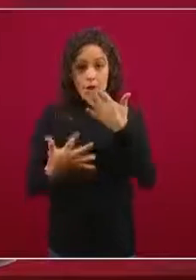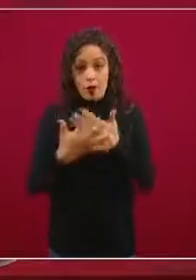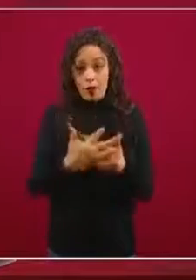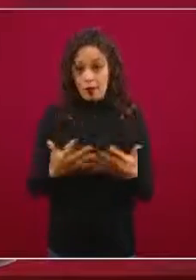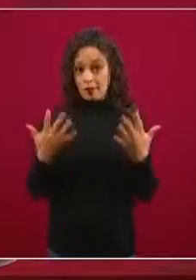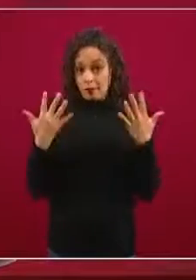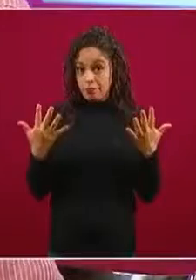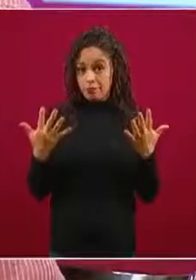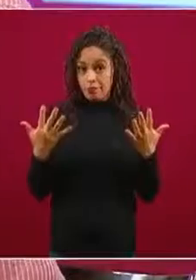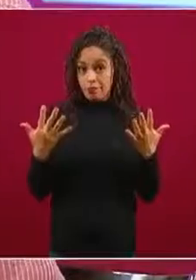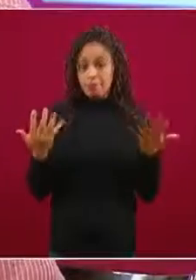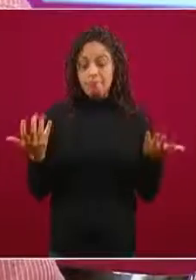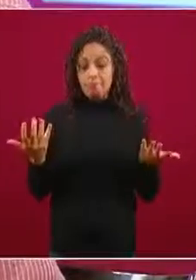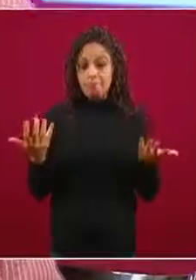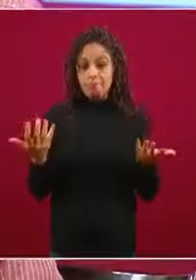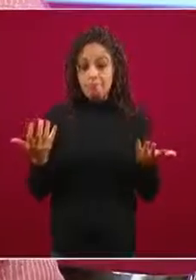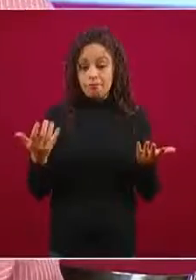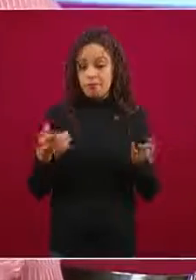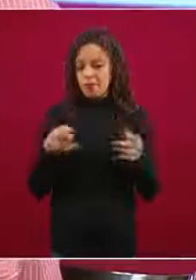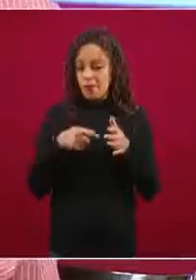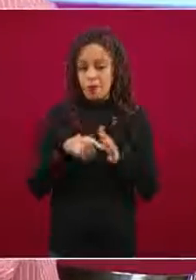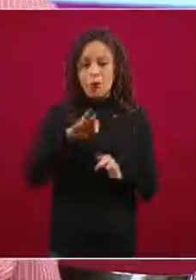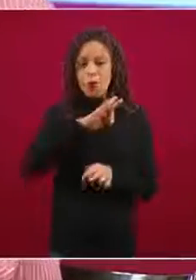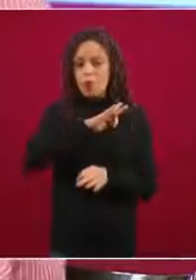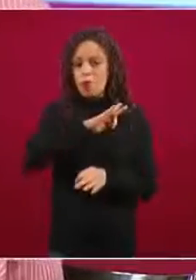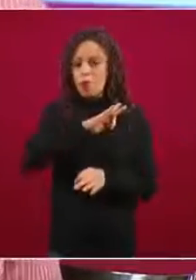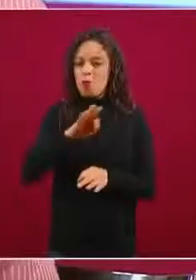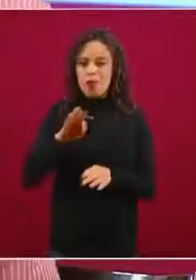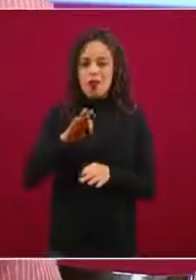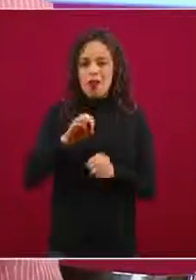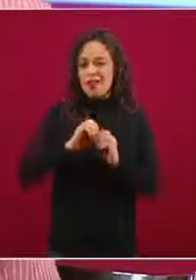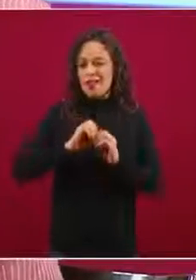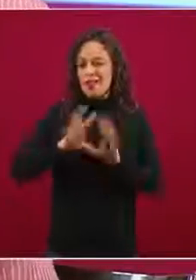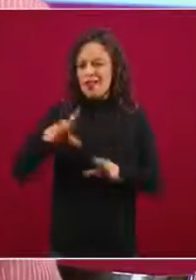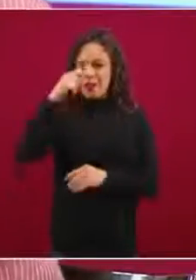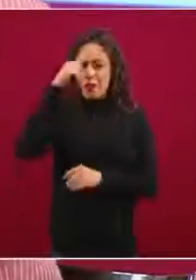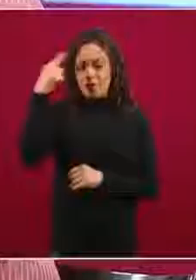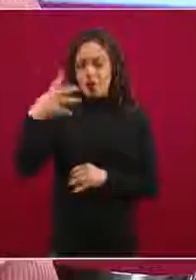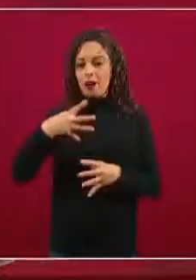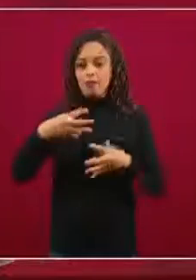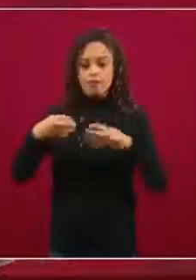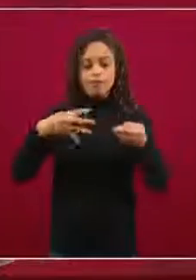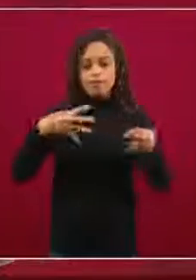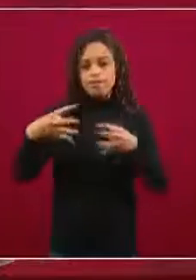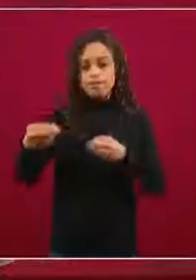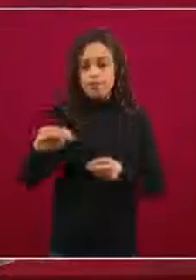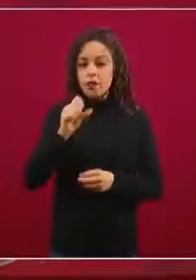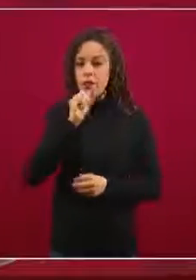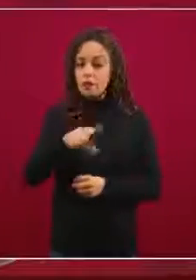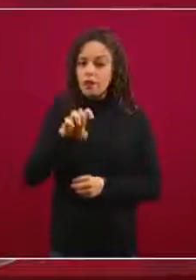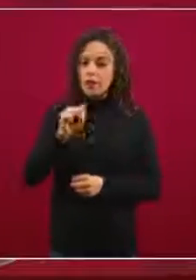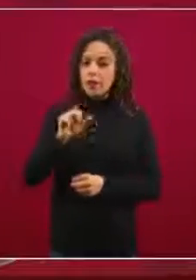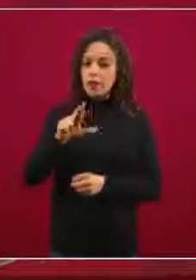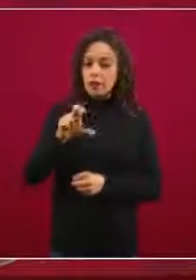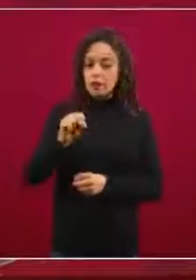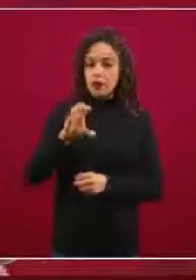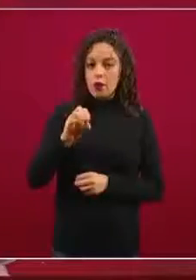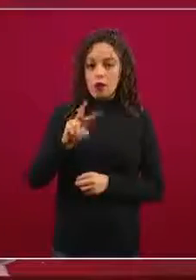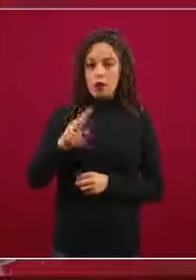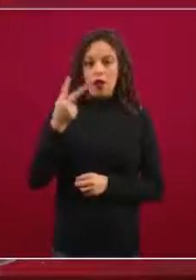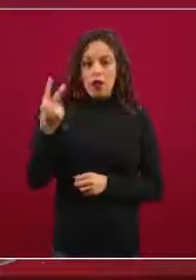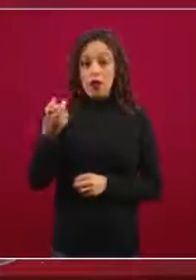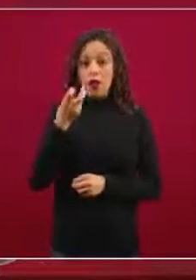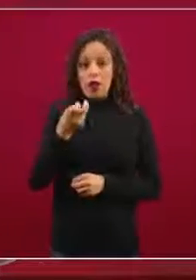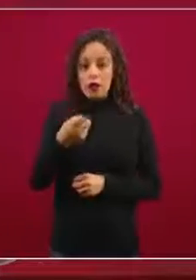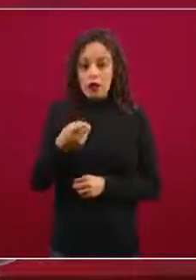mecanismo muy eficiente de transmisión de los virus respiratorios, incluyendo SARS-CoV-2, el causante de COVID. Y el